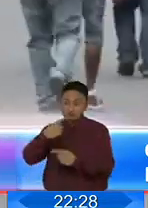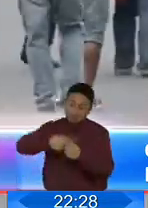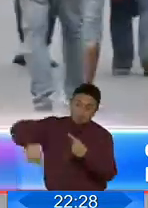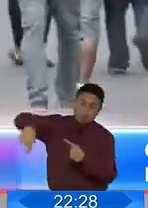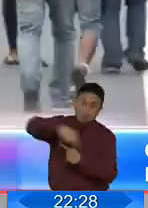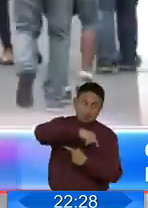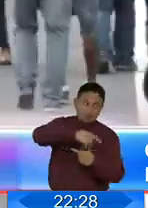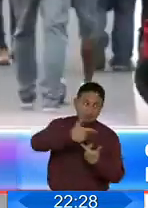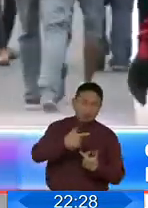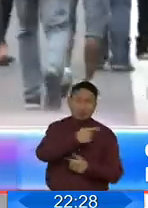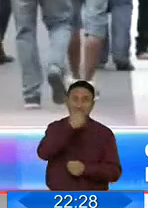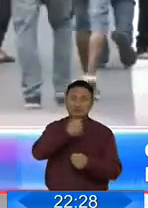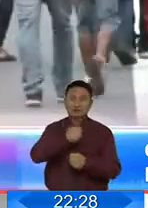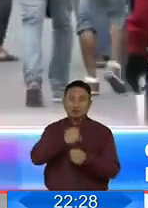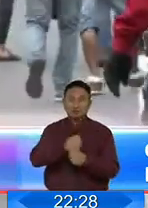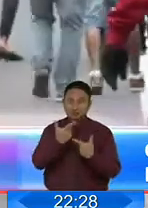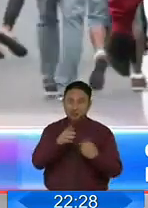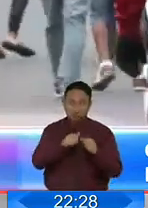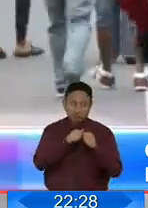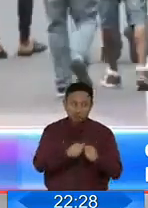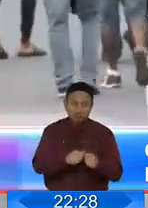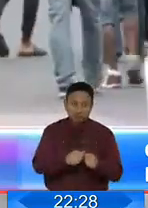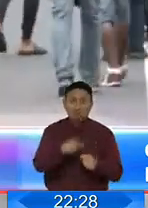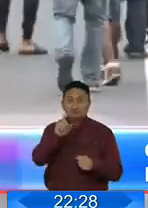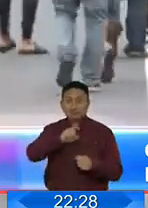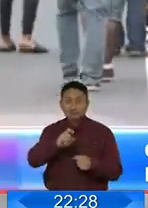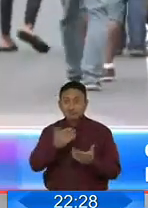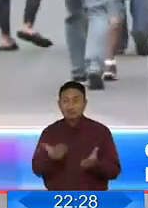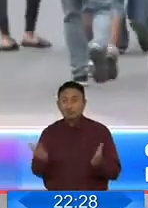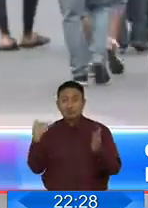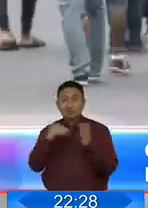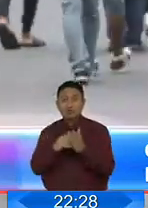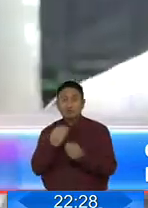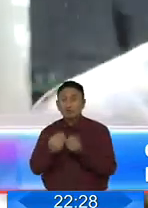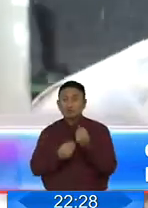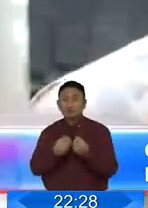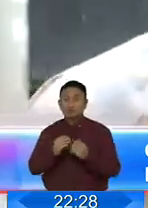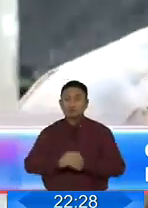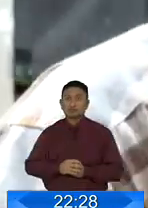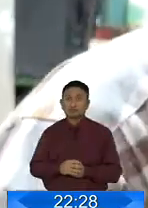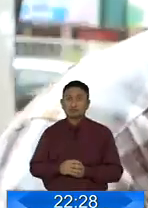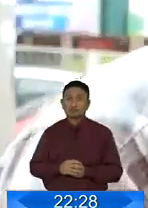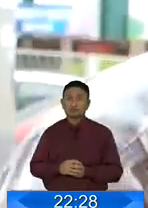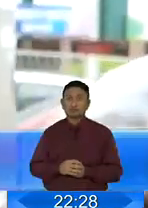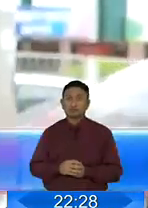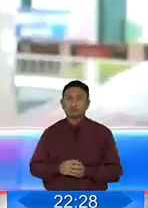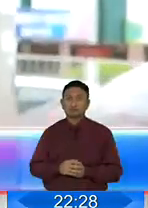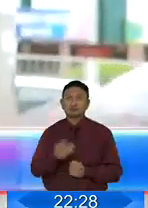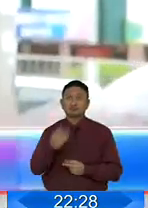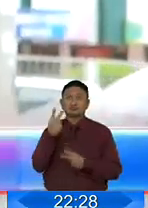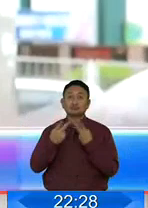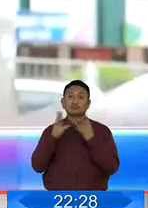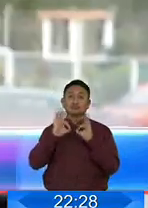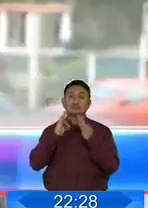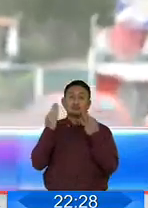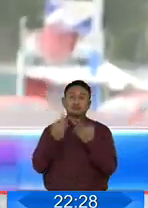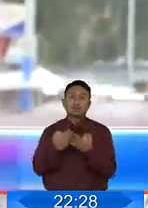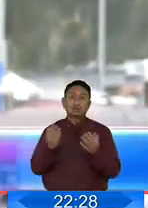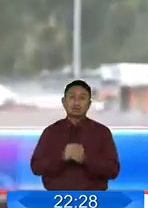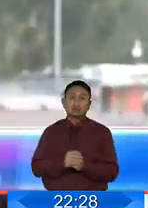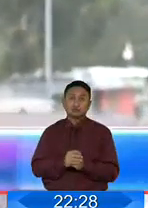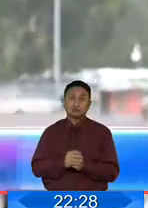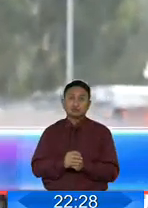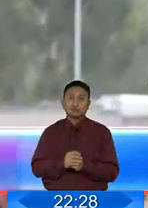pues dejan atrás trabajos ya establecidos y buscarán entonces hacerlo por trocha. Por la familia, a visitar la familia. Y ahora